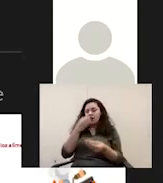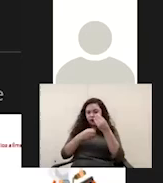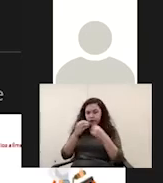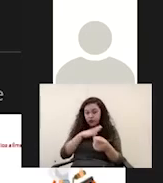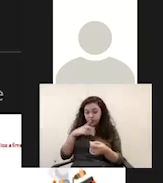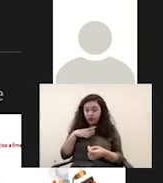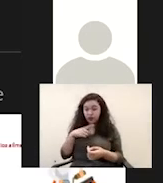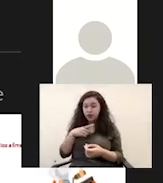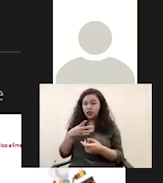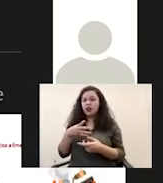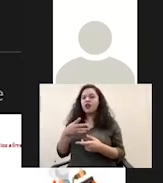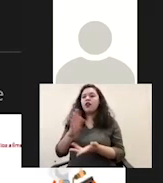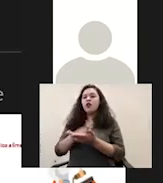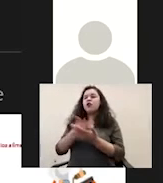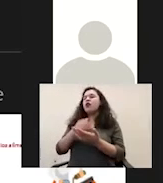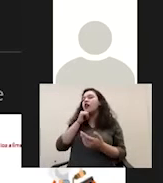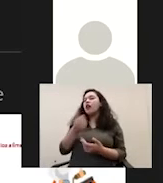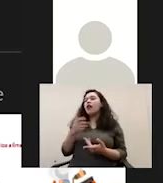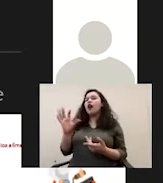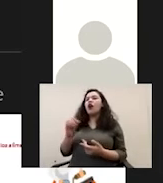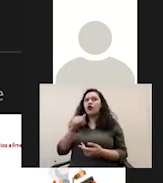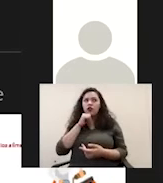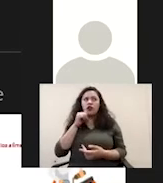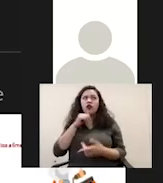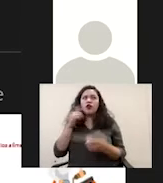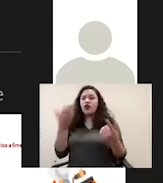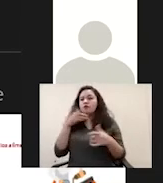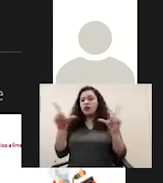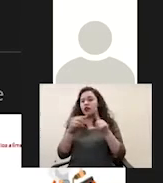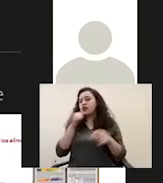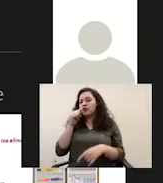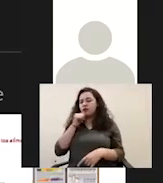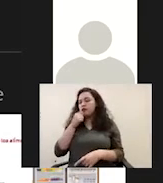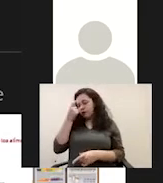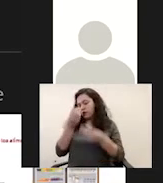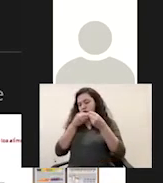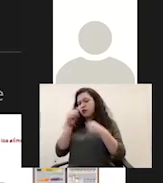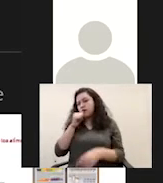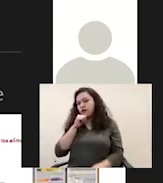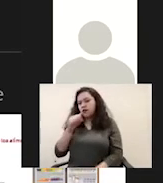crudo o que no está listo todavía para comer. ¿Muy bien?